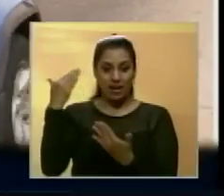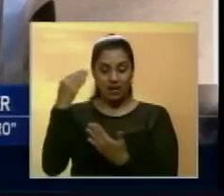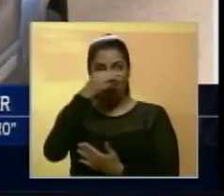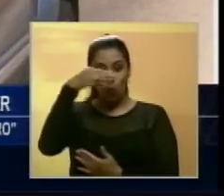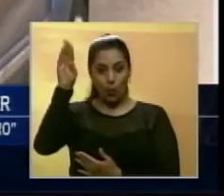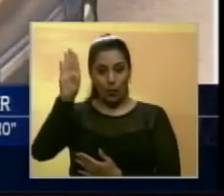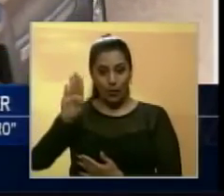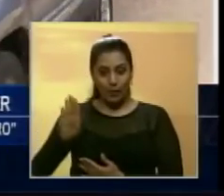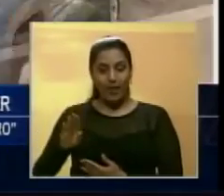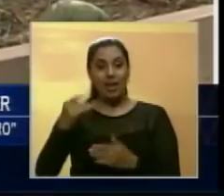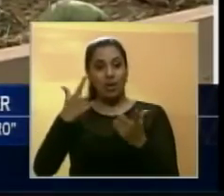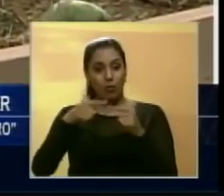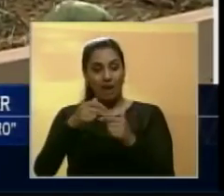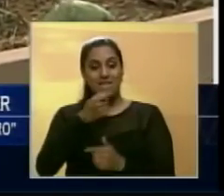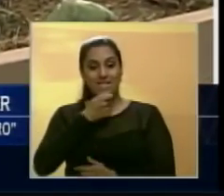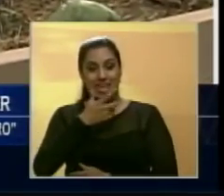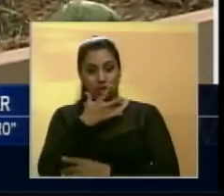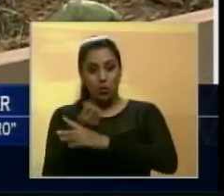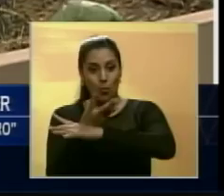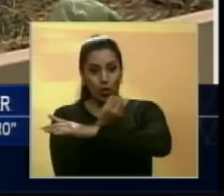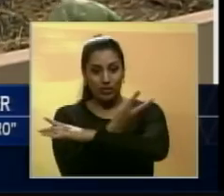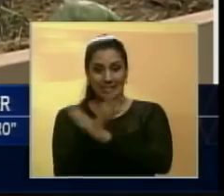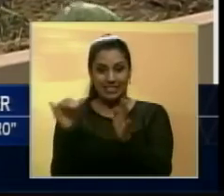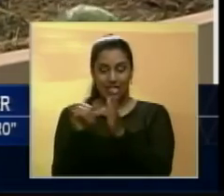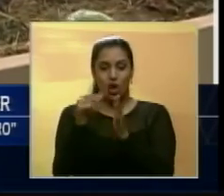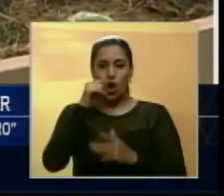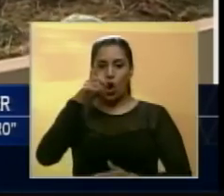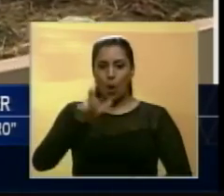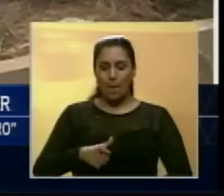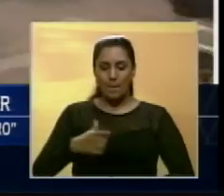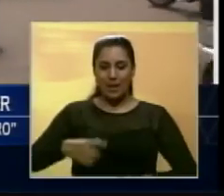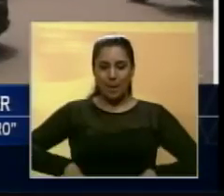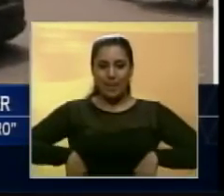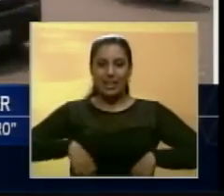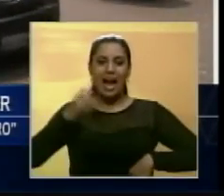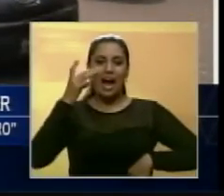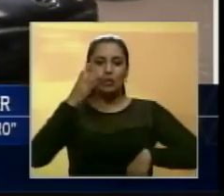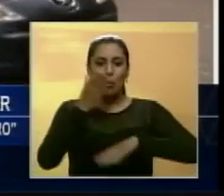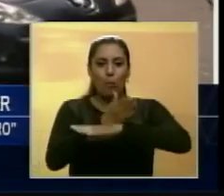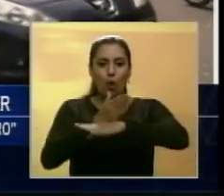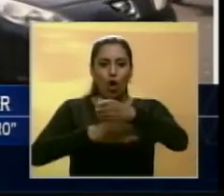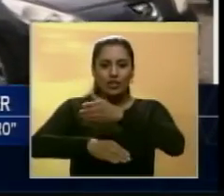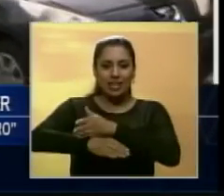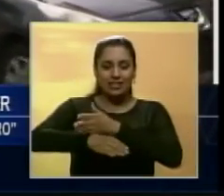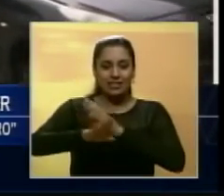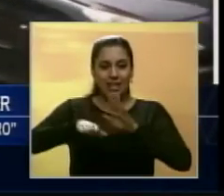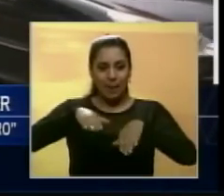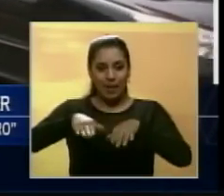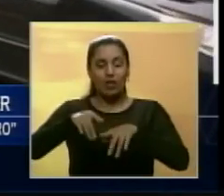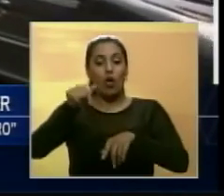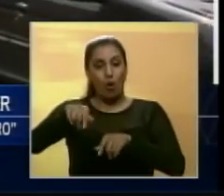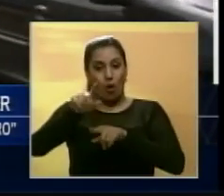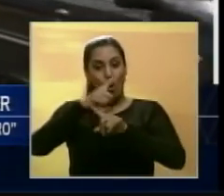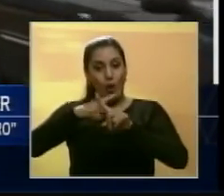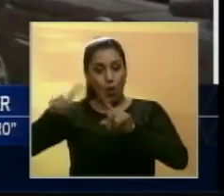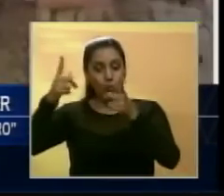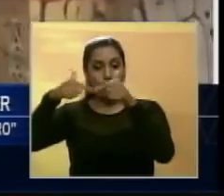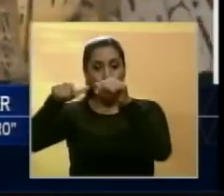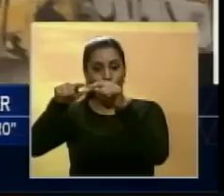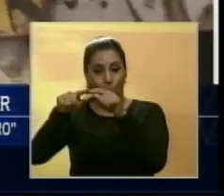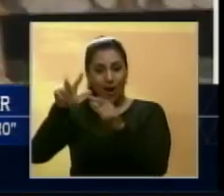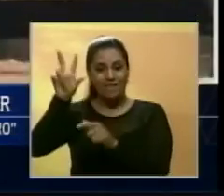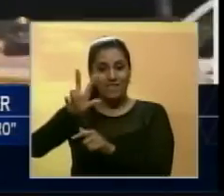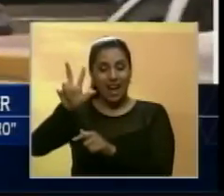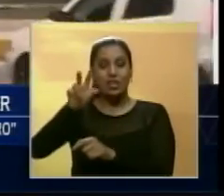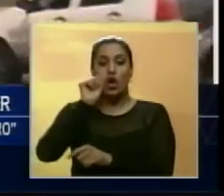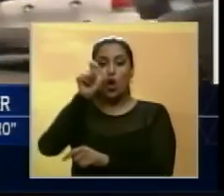ubicado en Bellomonte. El hombre vestía jean y botas. También hoy en la mañana en el sector Las Filas del Valle